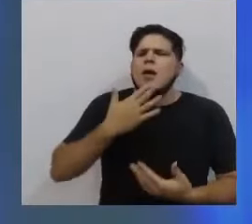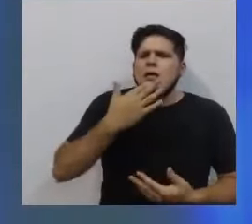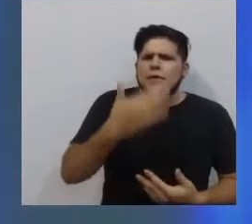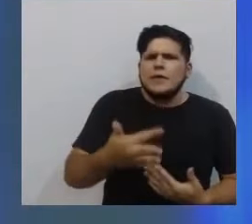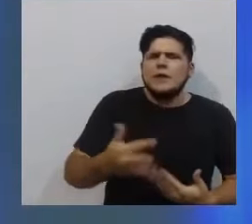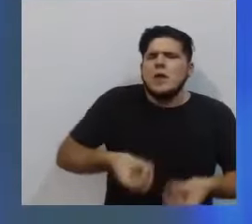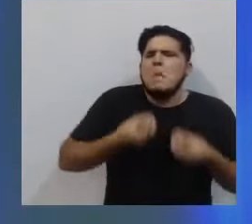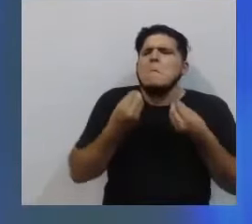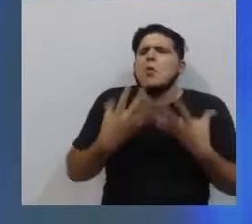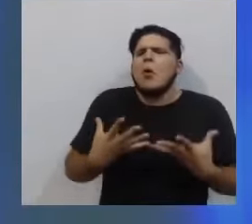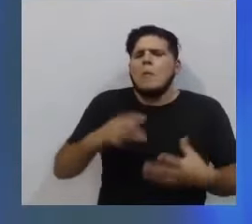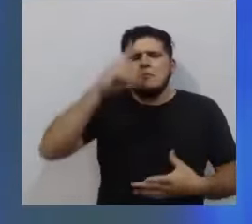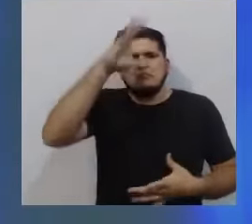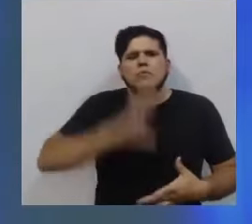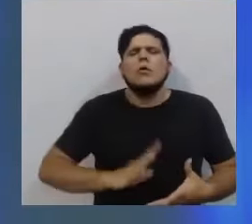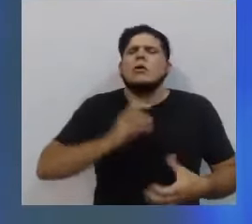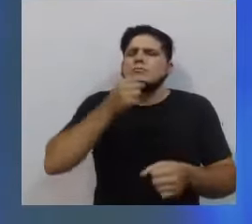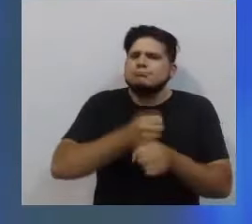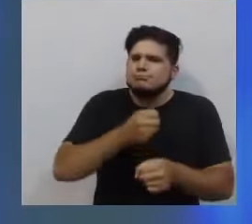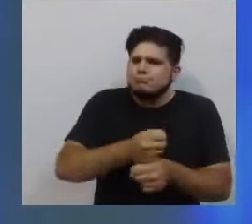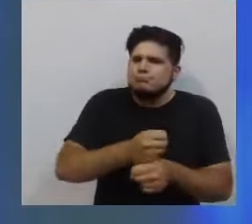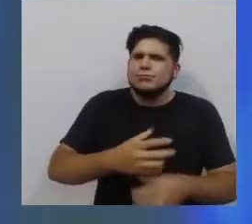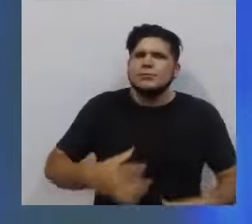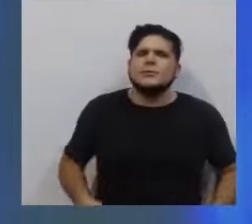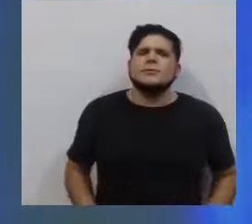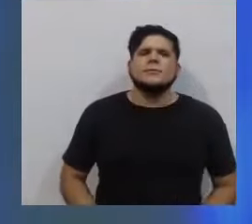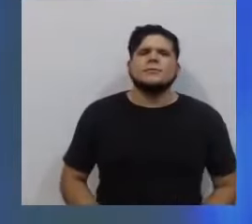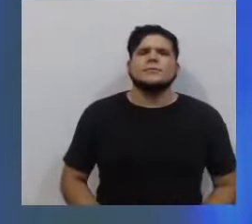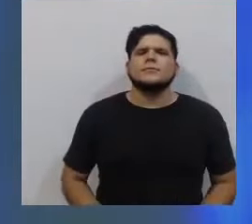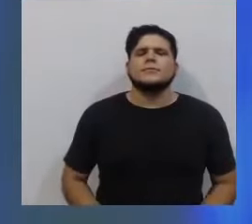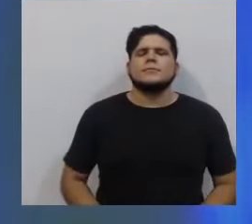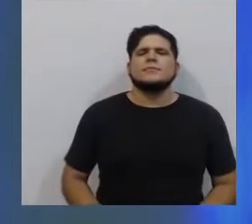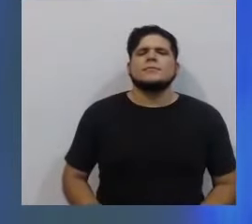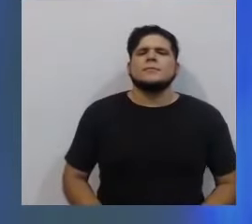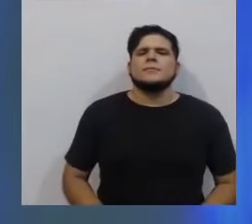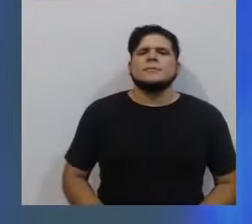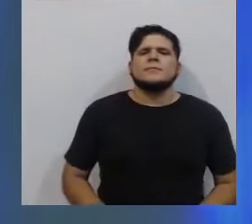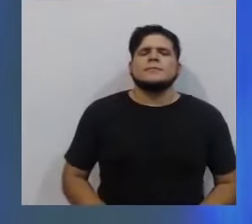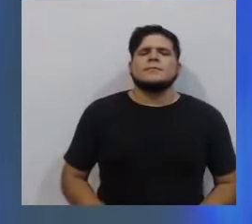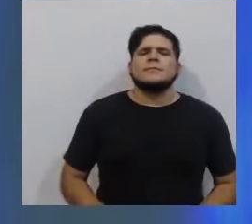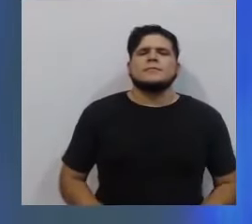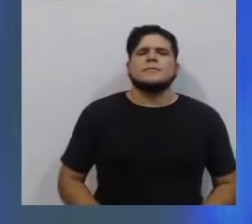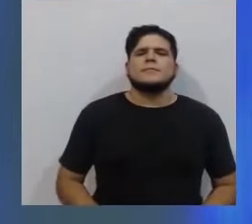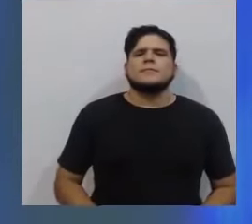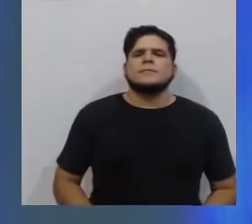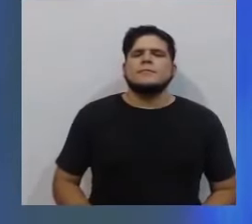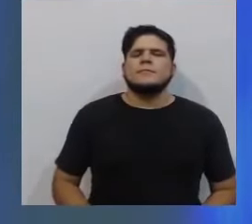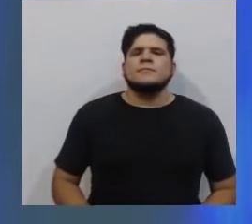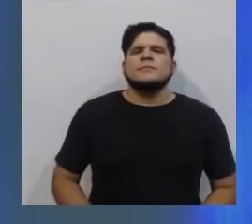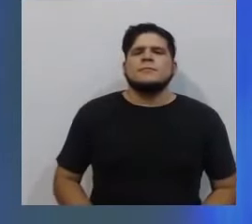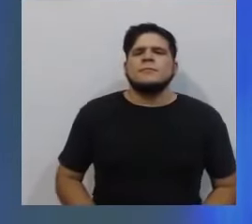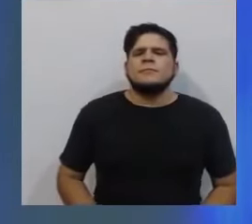posee 18 dios le habla a josué y le dice nada es